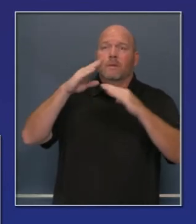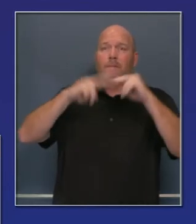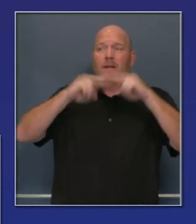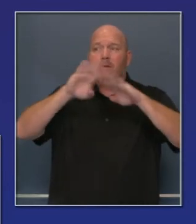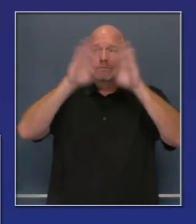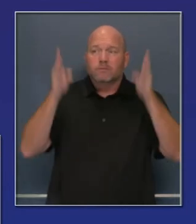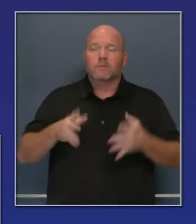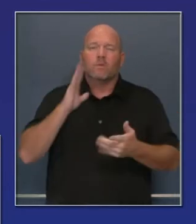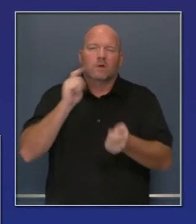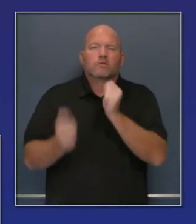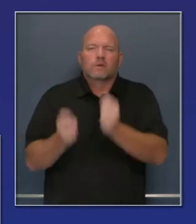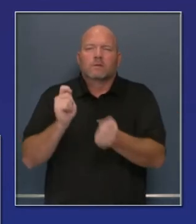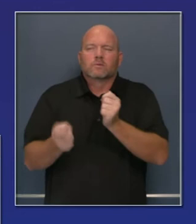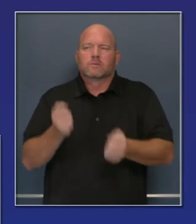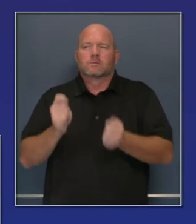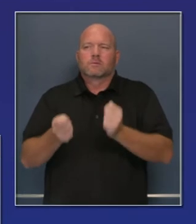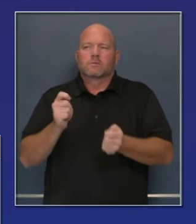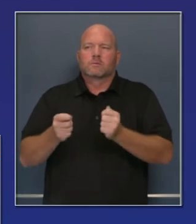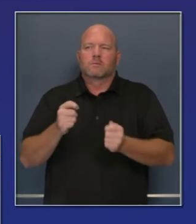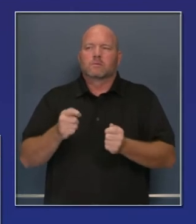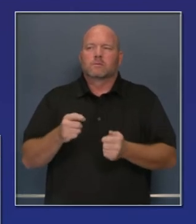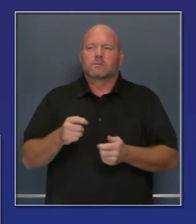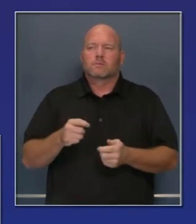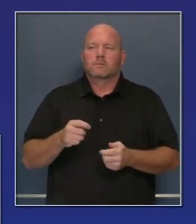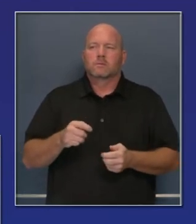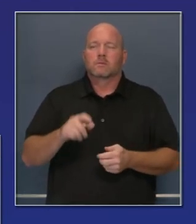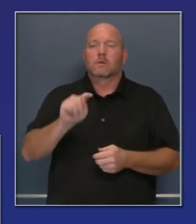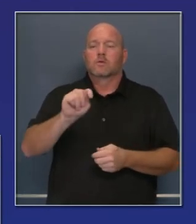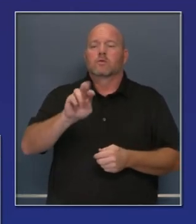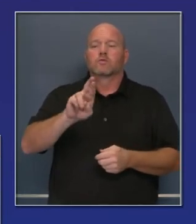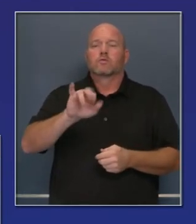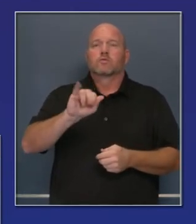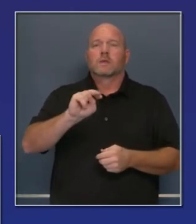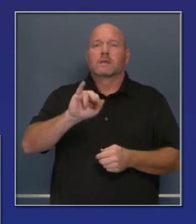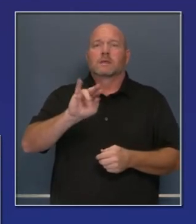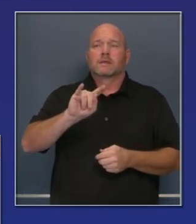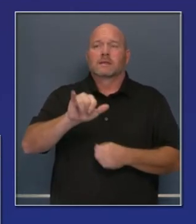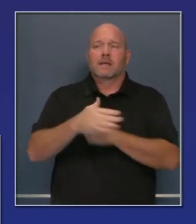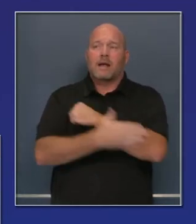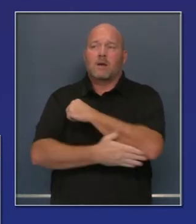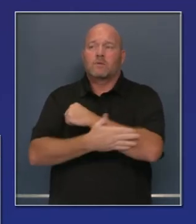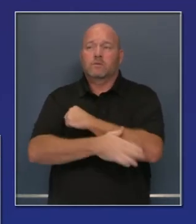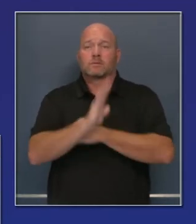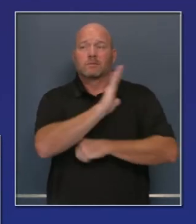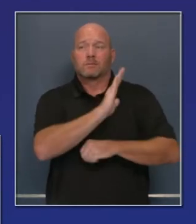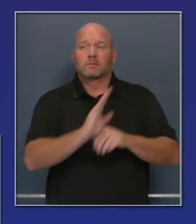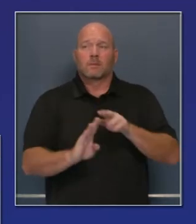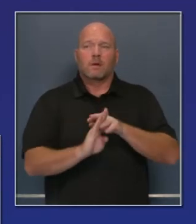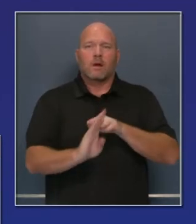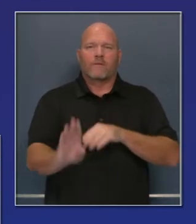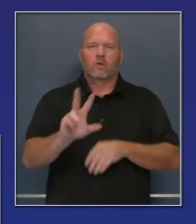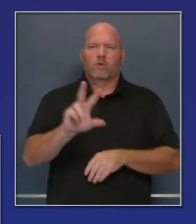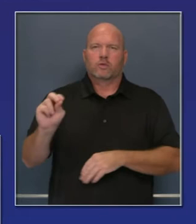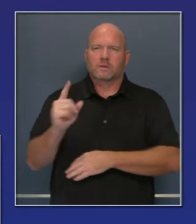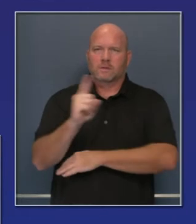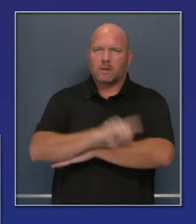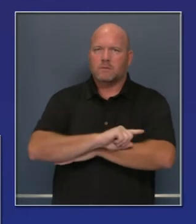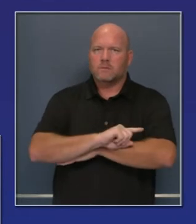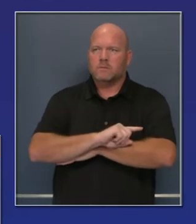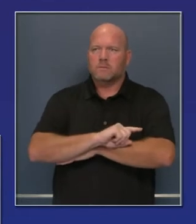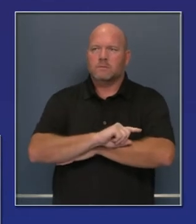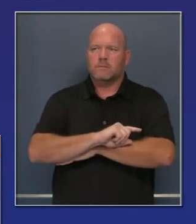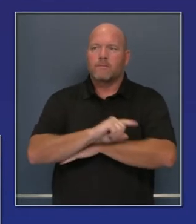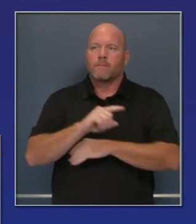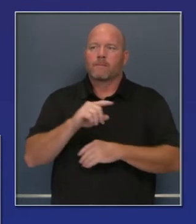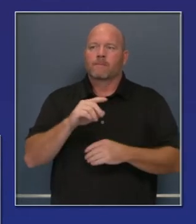daños a estructuras se verán alterados al estar entrando a esas regiones. Algunos lugares se han